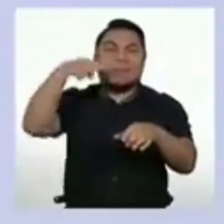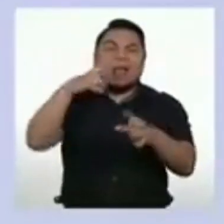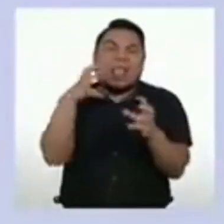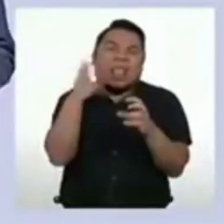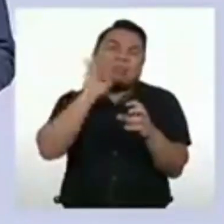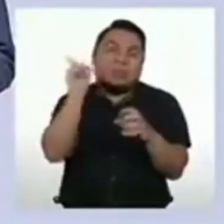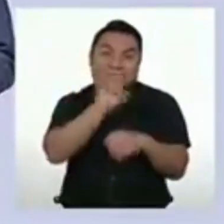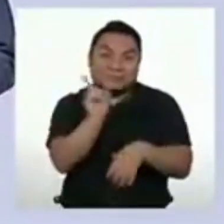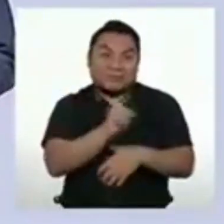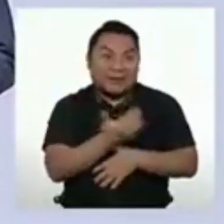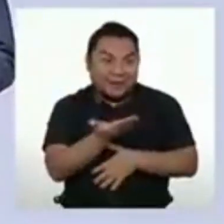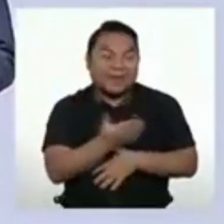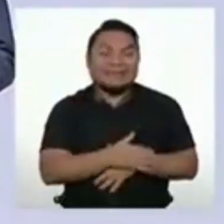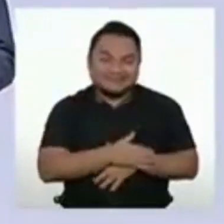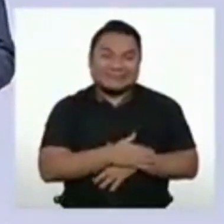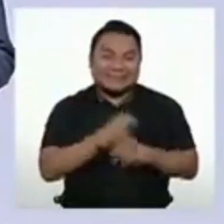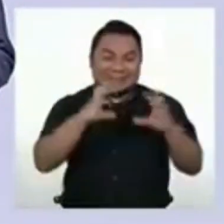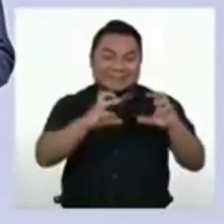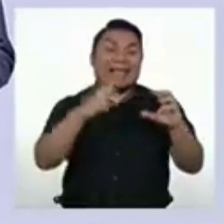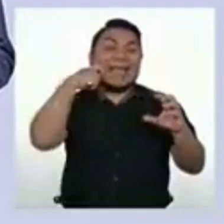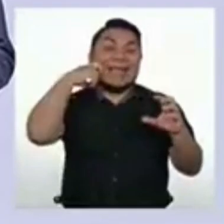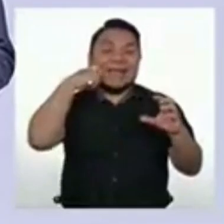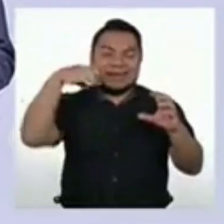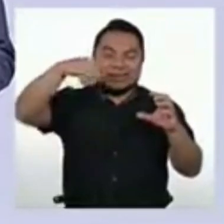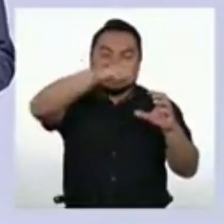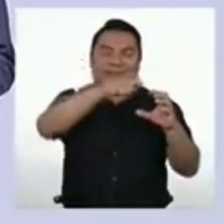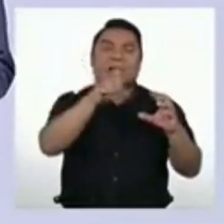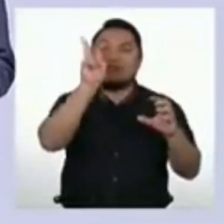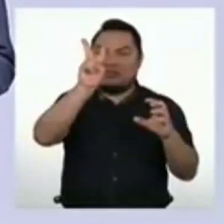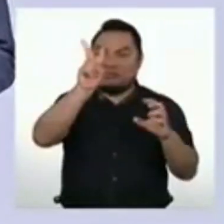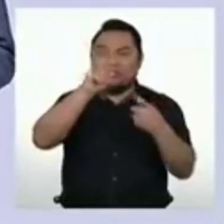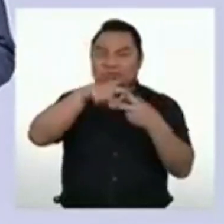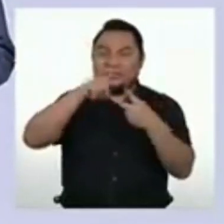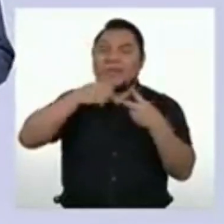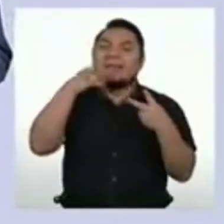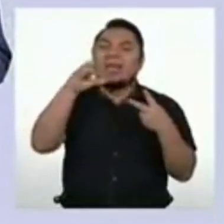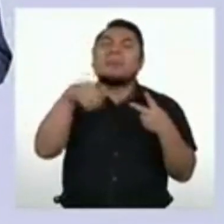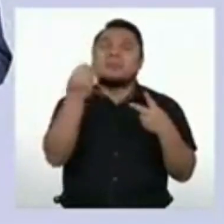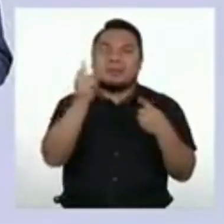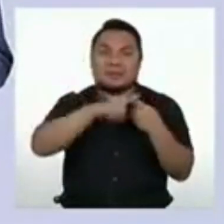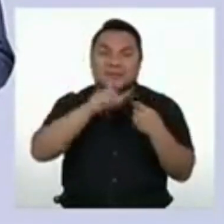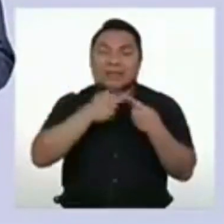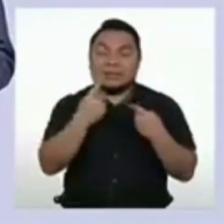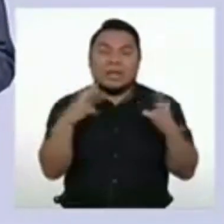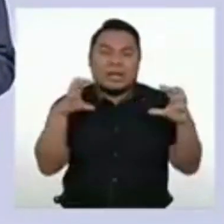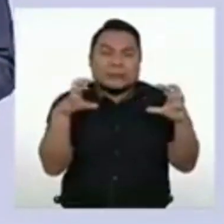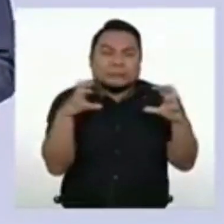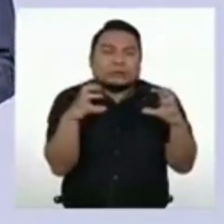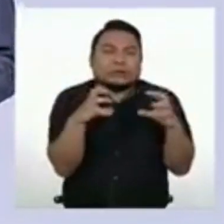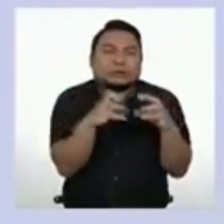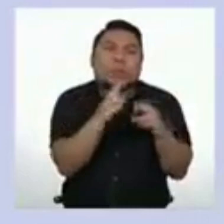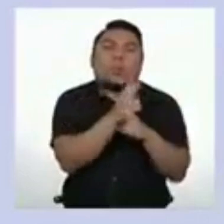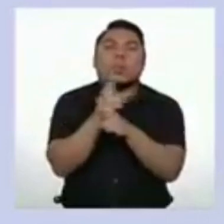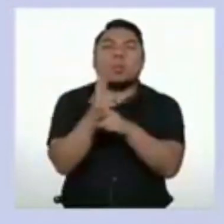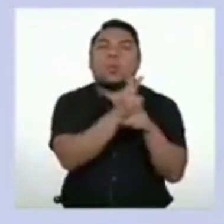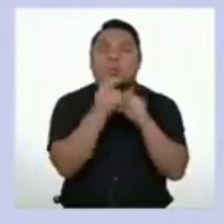producción del charqui, se usa la sal por dos motivos principales. Primero, porque tiene propiedades deshidratantes, es